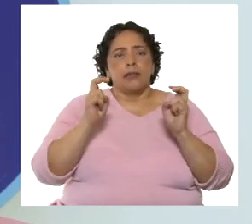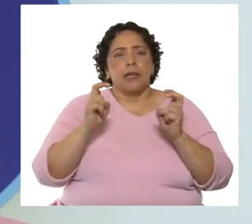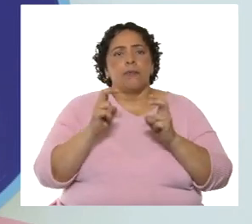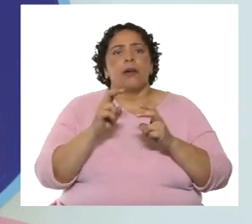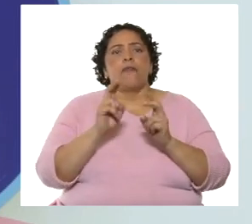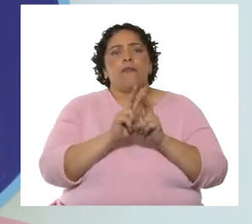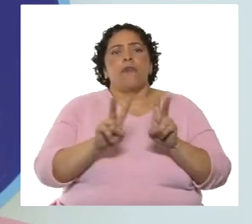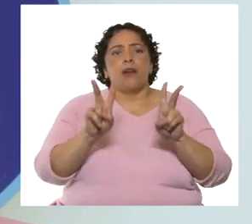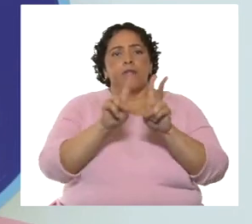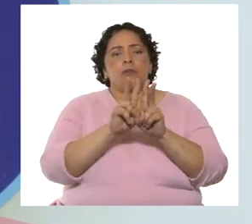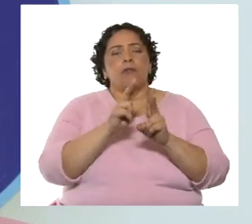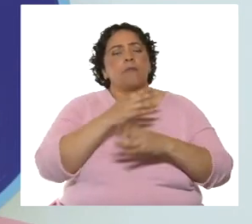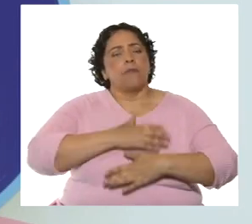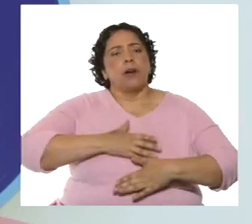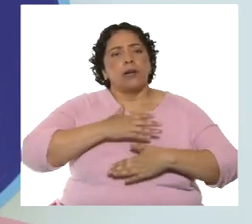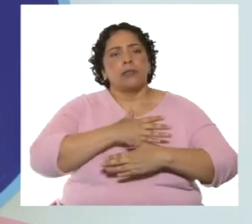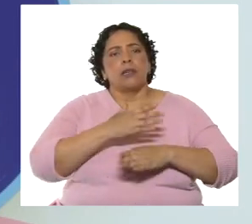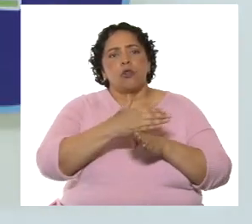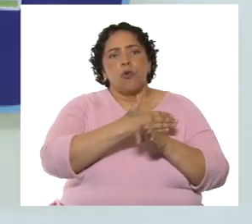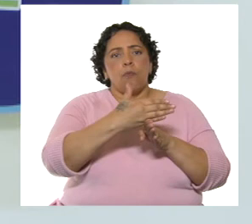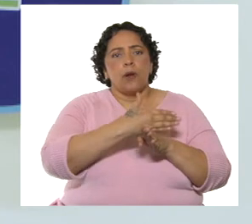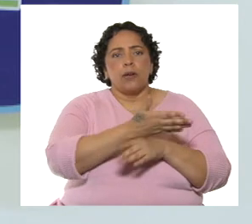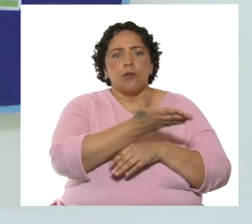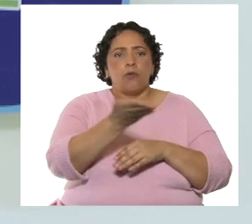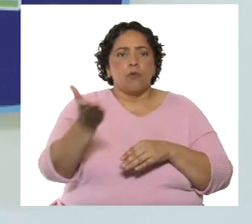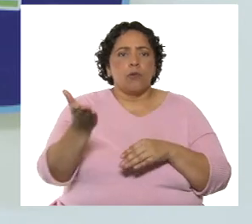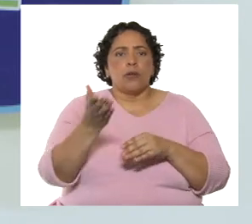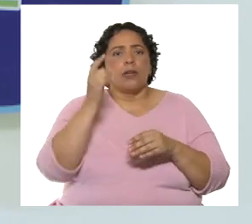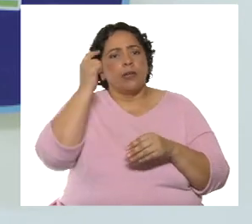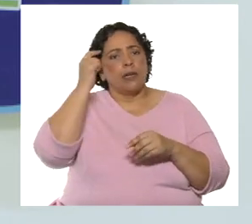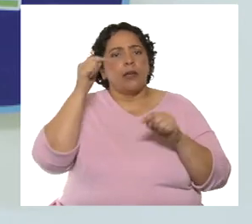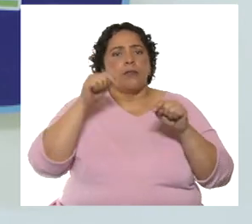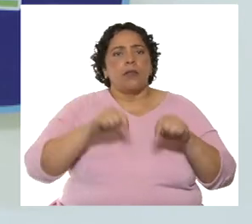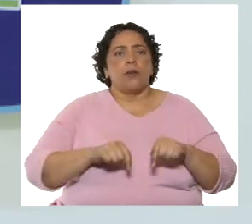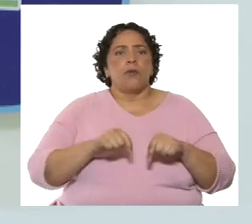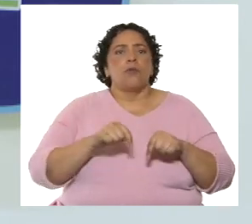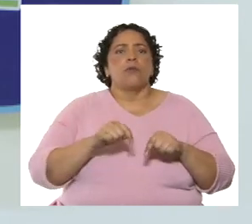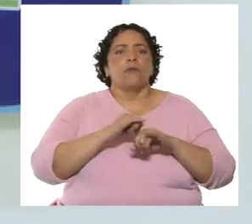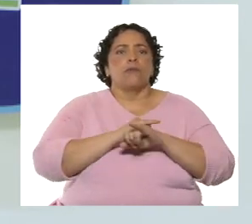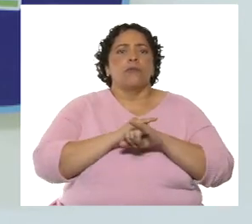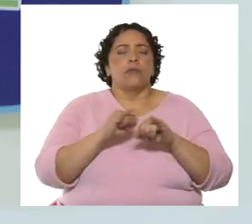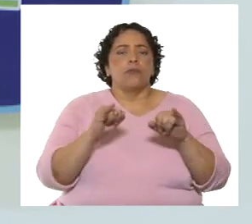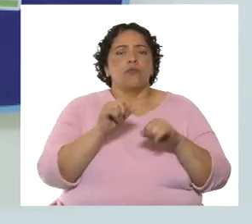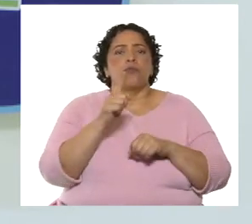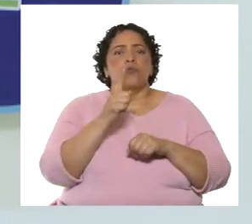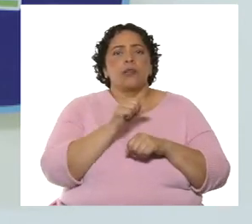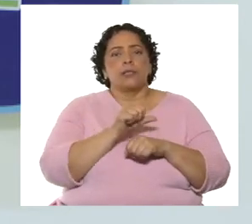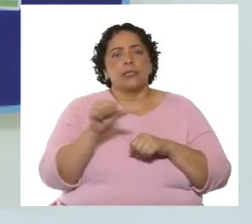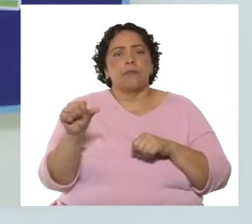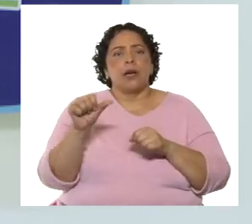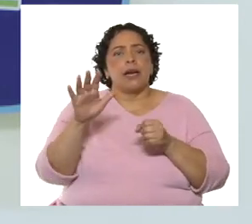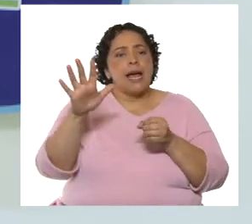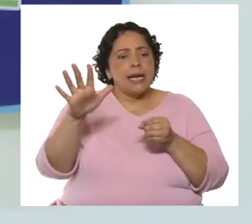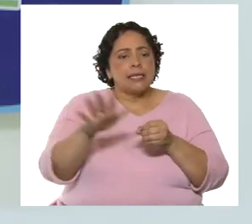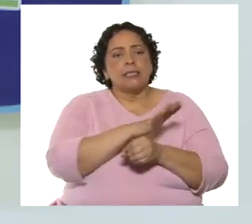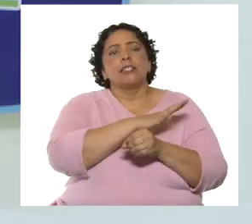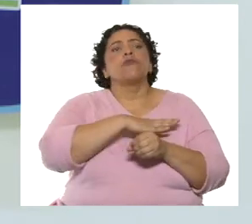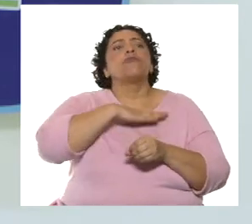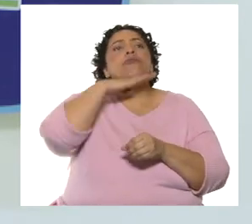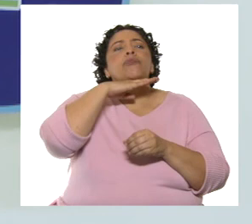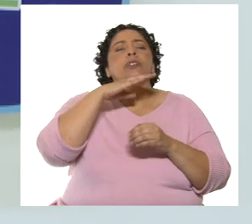valores. Ha sido un placer compartir con ustedes el día de hoy. Culminamos una semana llena de